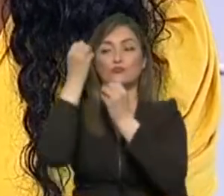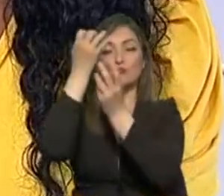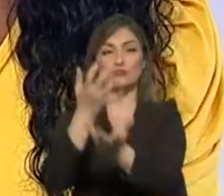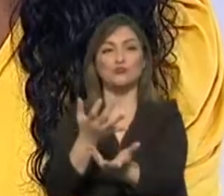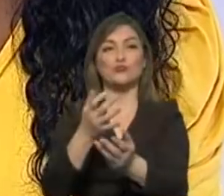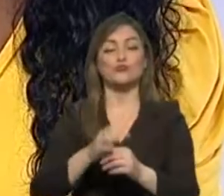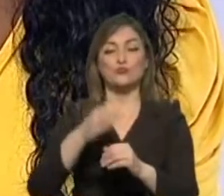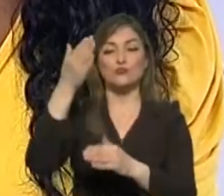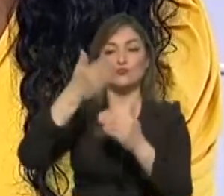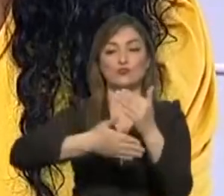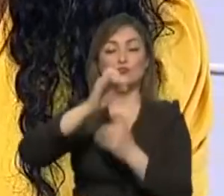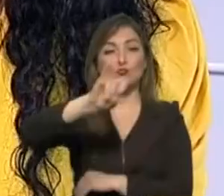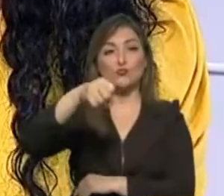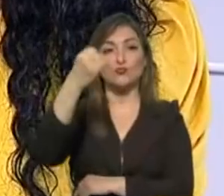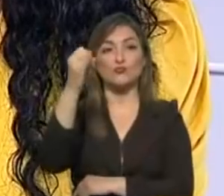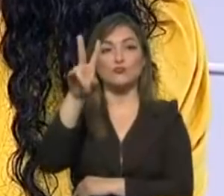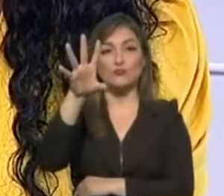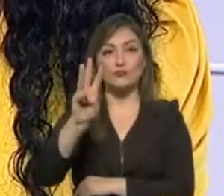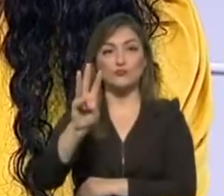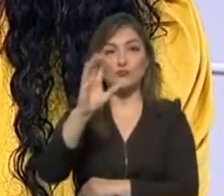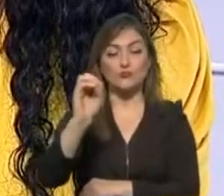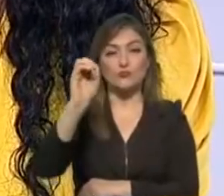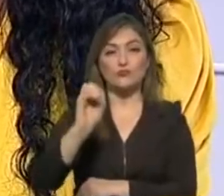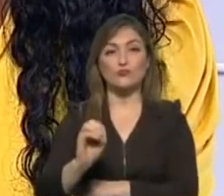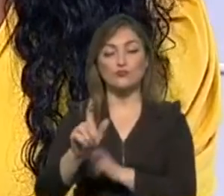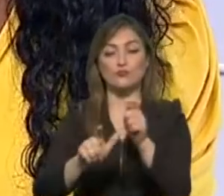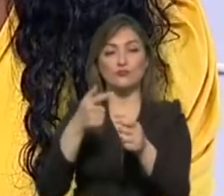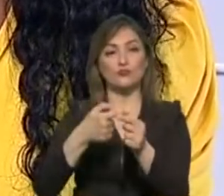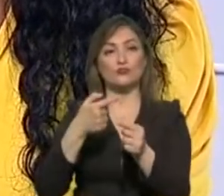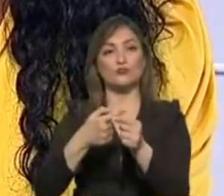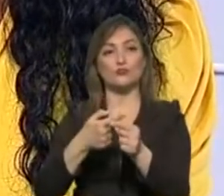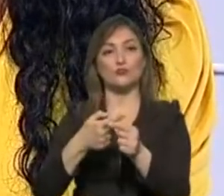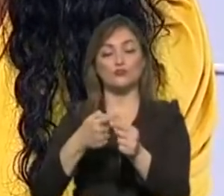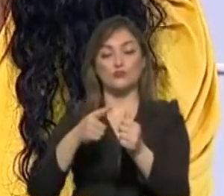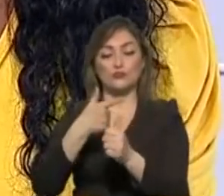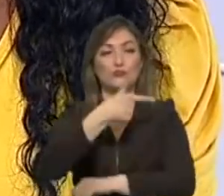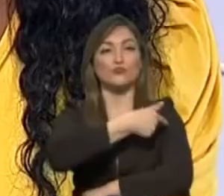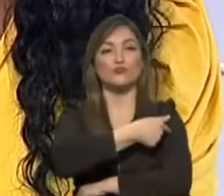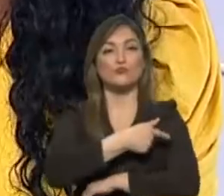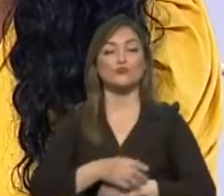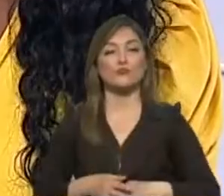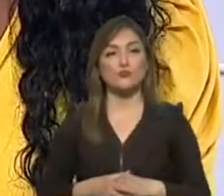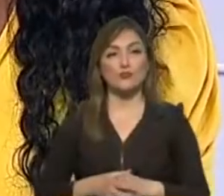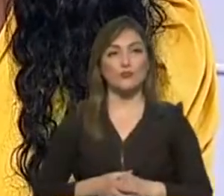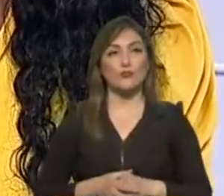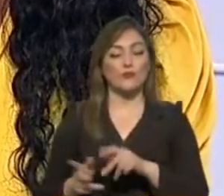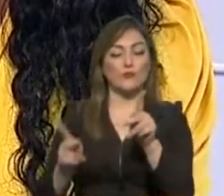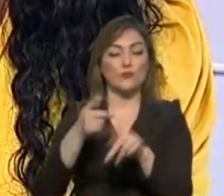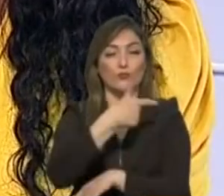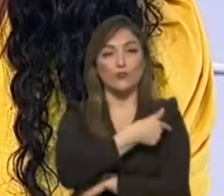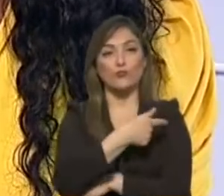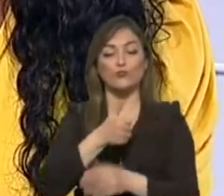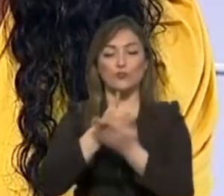conocer que hasta el jueves el 26% de la población capitalina ha recibido la primera dosis de vacuna y que el plan de inmunización